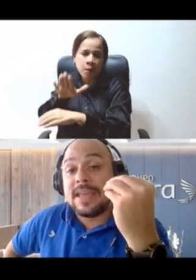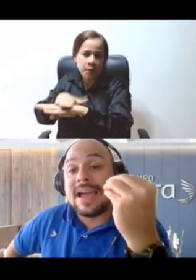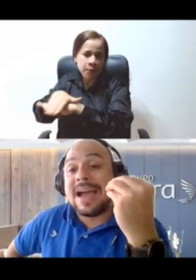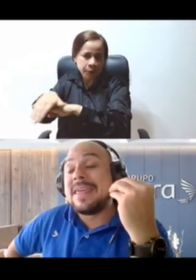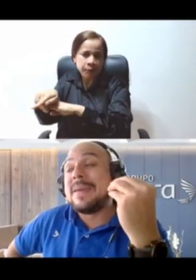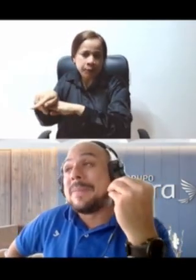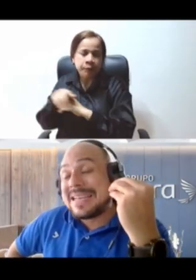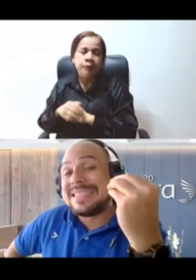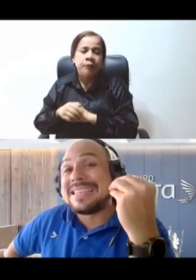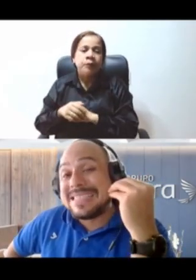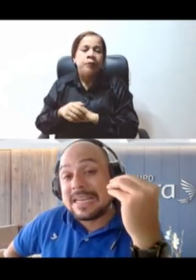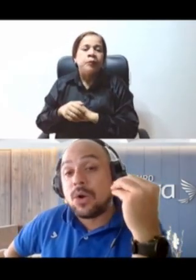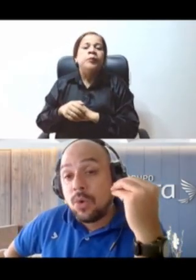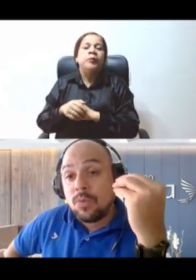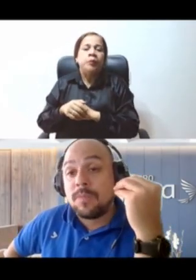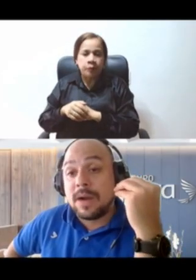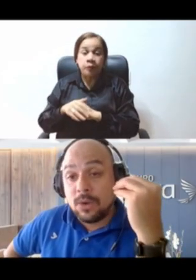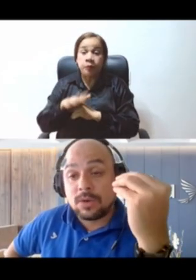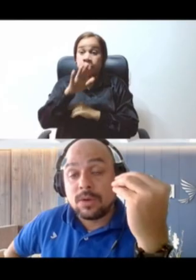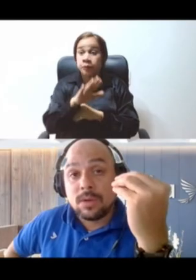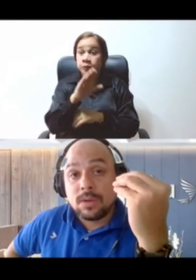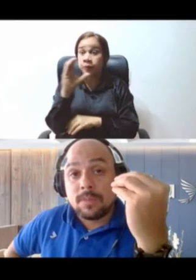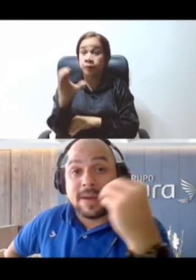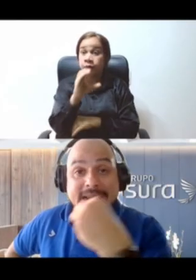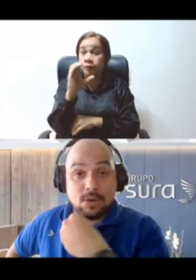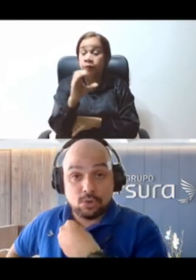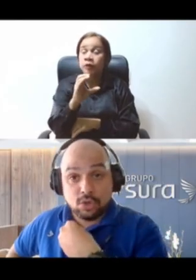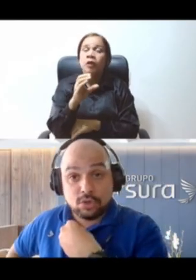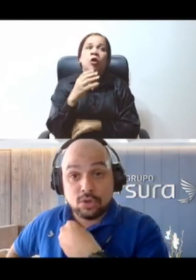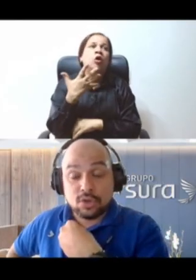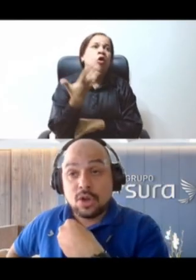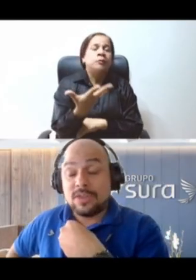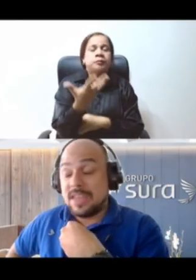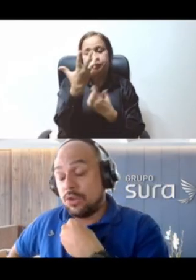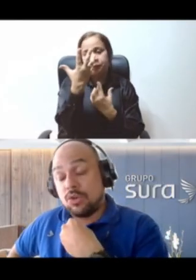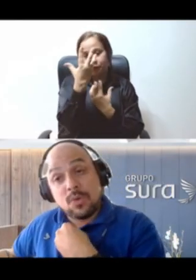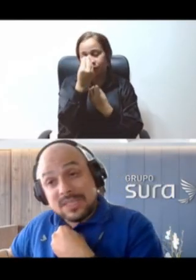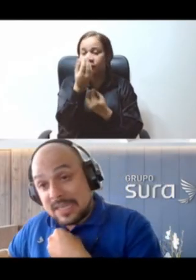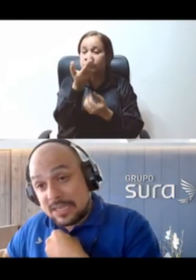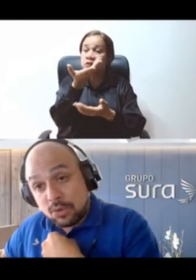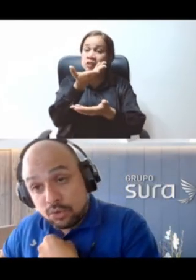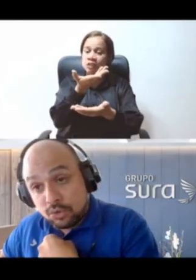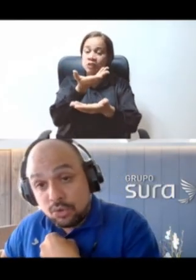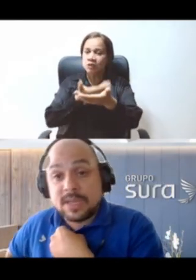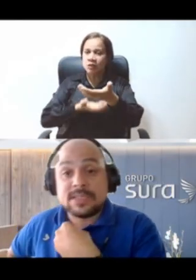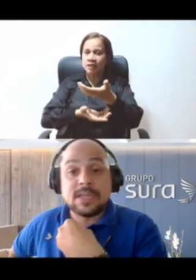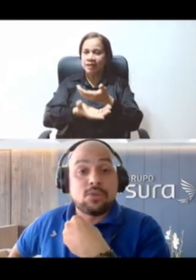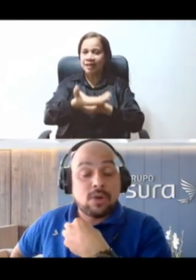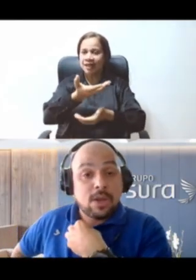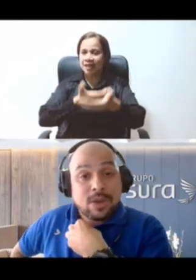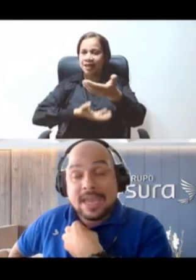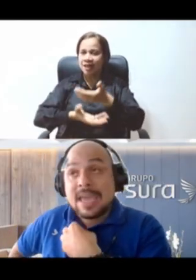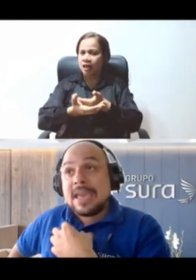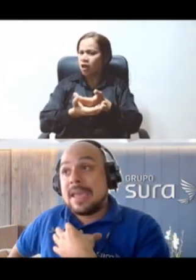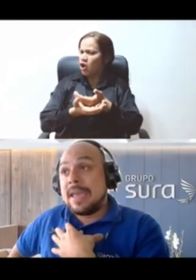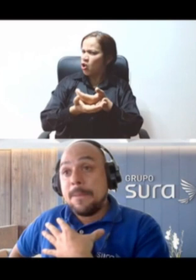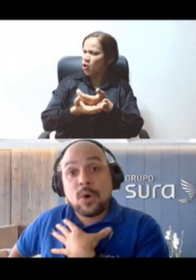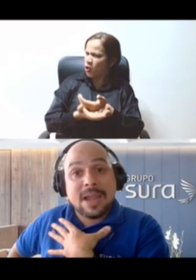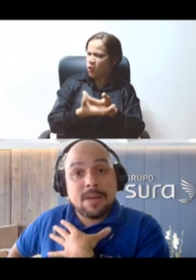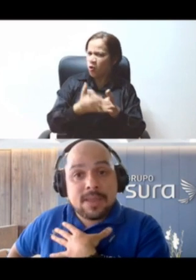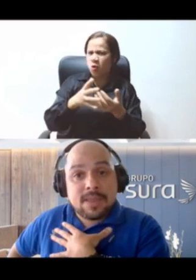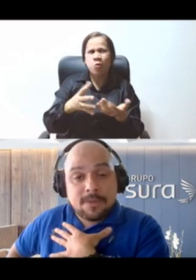la solidaridad, además de ser un valor para nosotros dentro de nuestras costumbres, dentro de lo